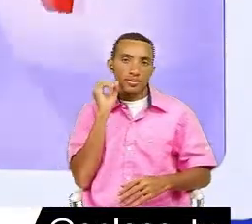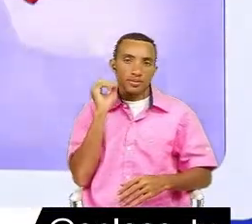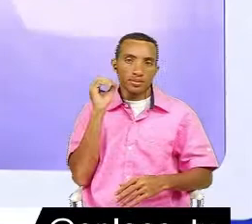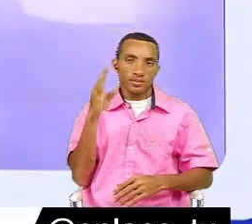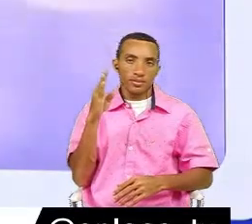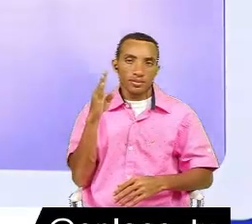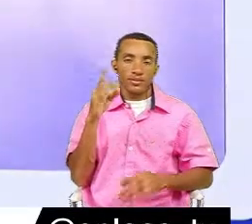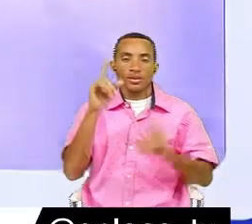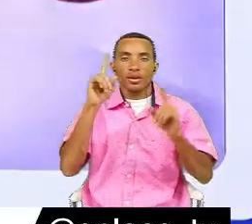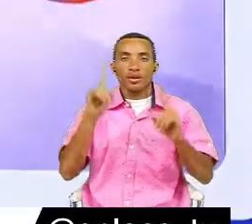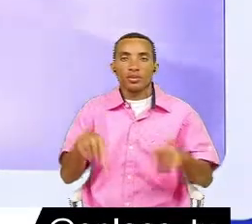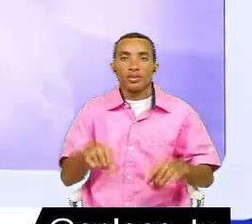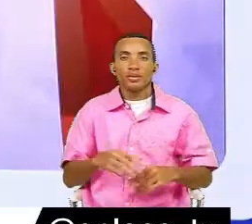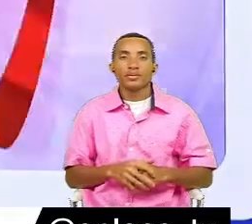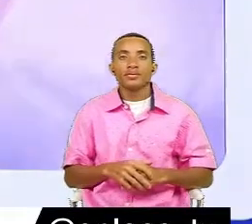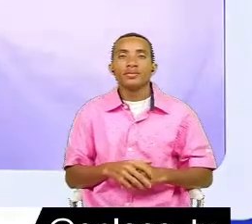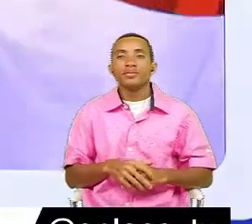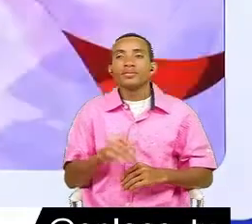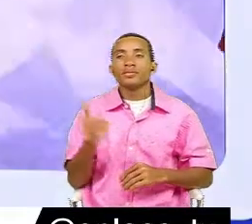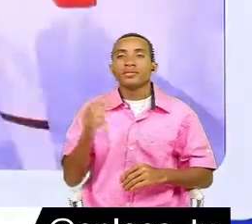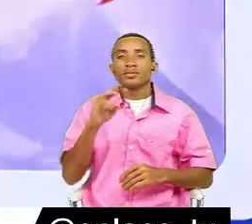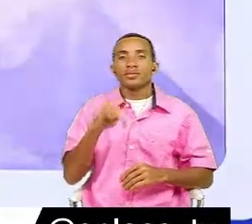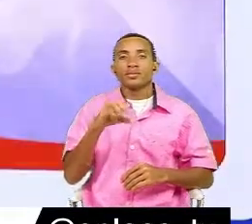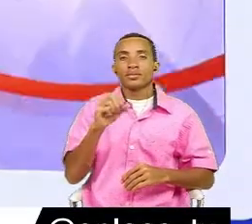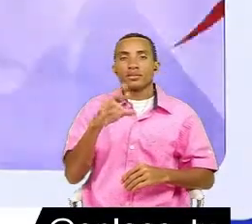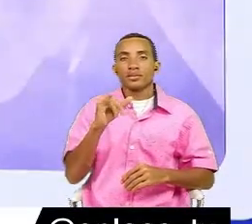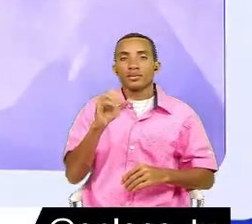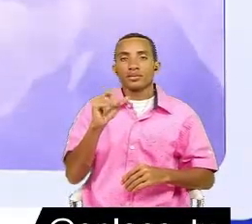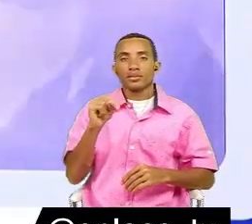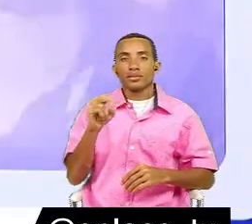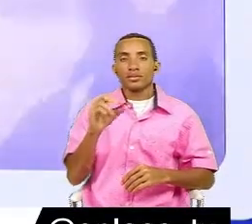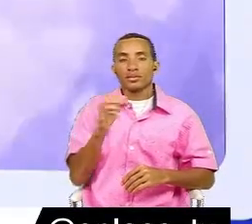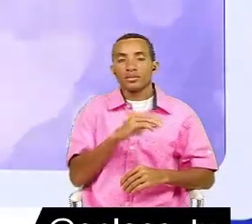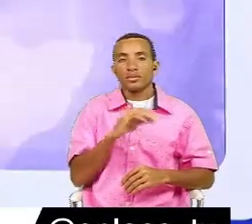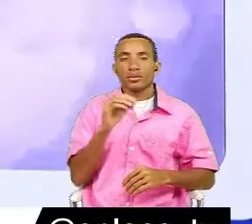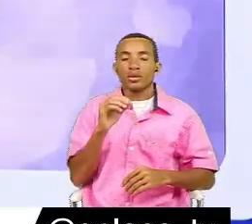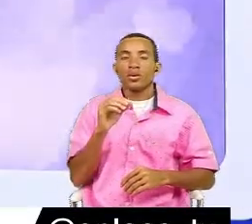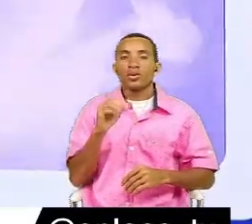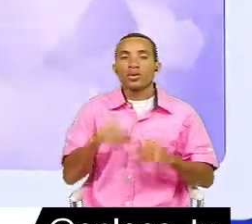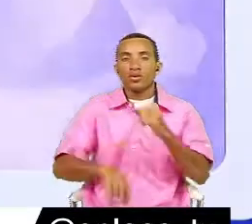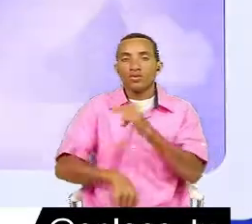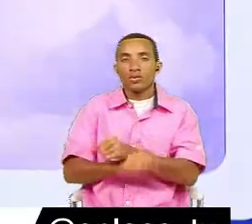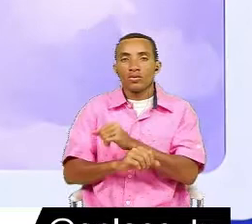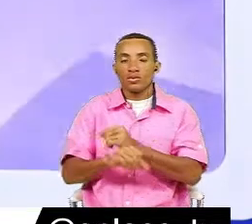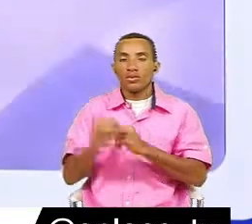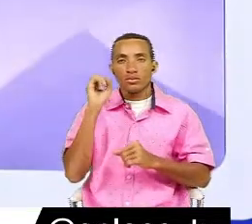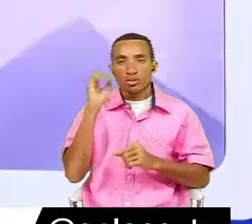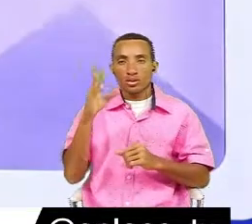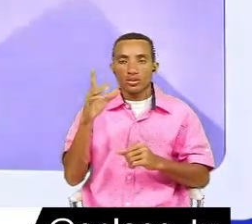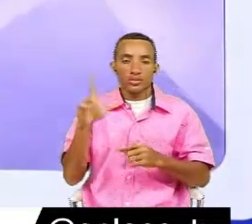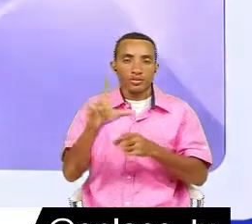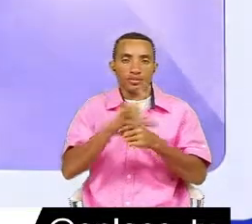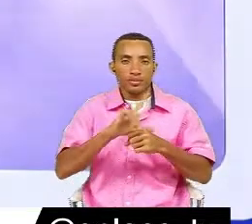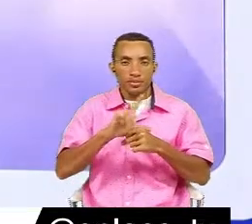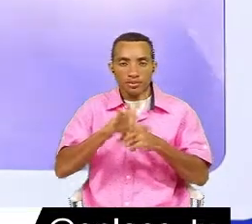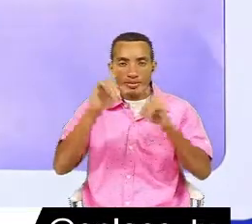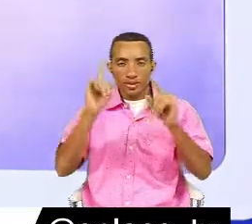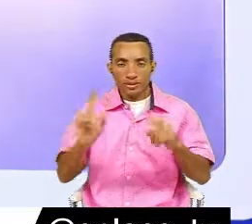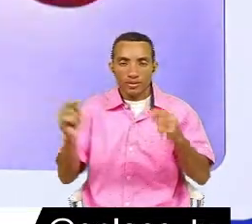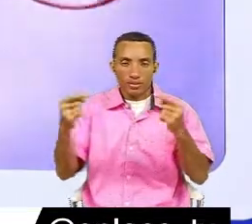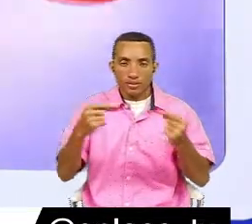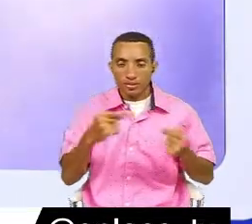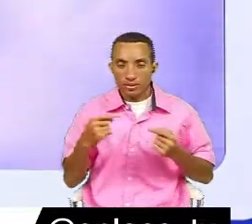nuestra ciudad, en este caso de Mariano Fútbol Club, que viene participando en los torneos municipales y también en